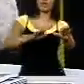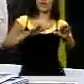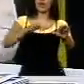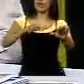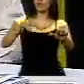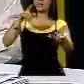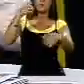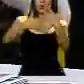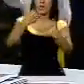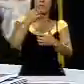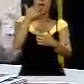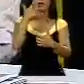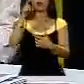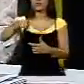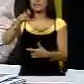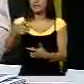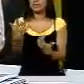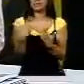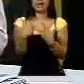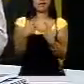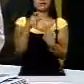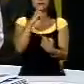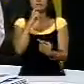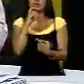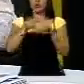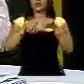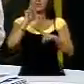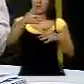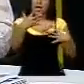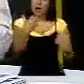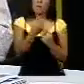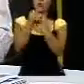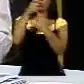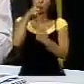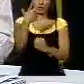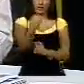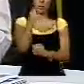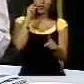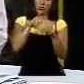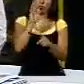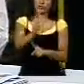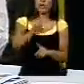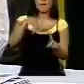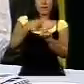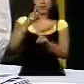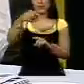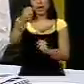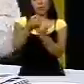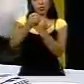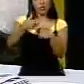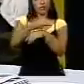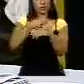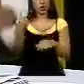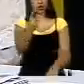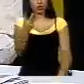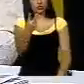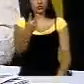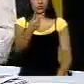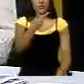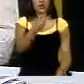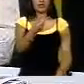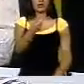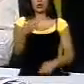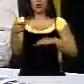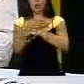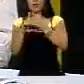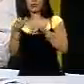en sus necesidades, en la búsqueda de solución a los problemas y al mismo tiempo acompañar al gobierno. Gobernabilidad y